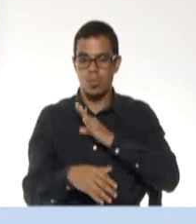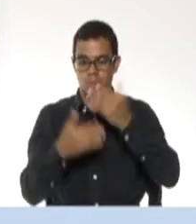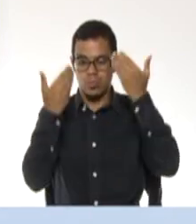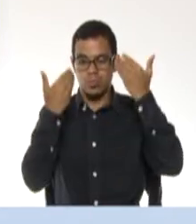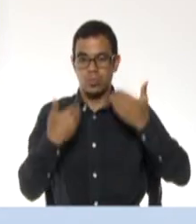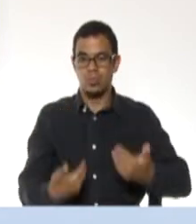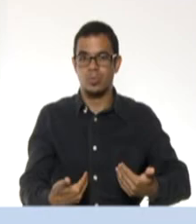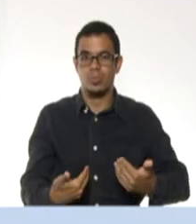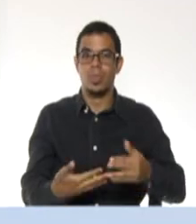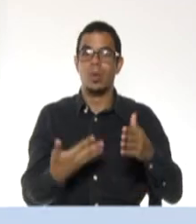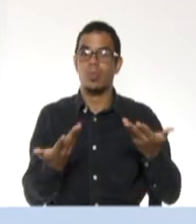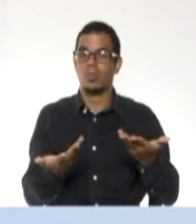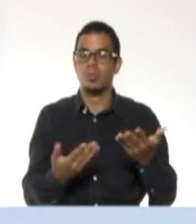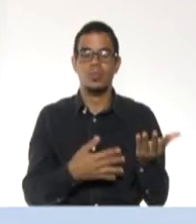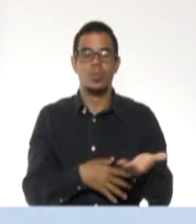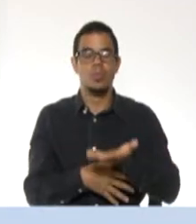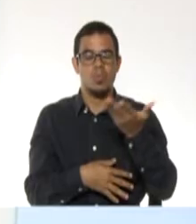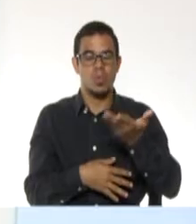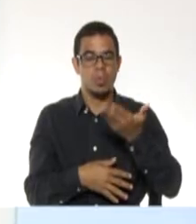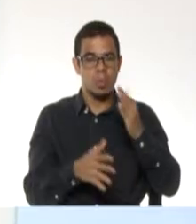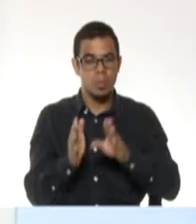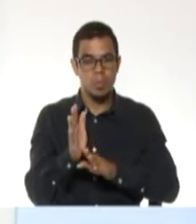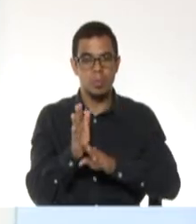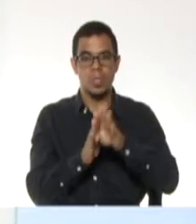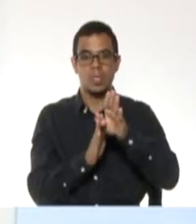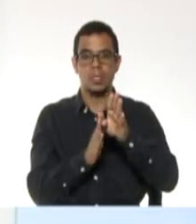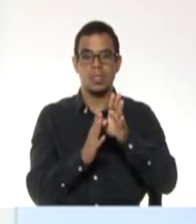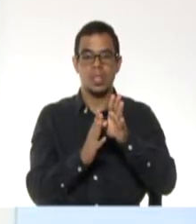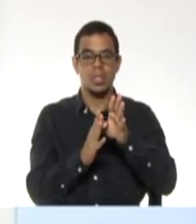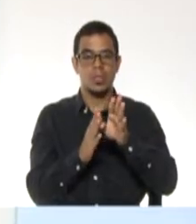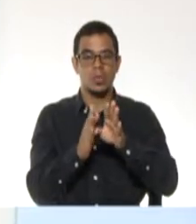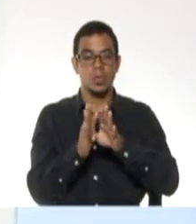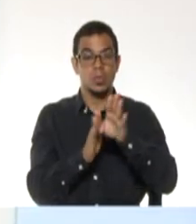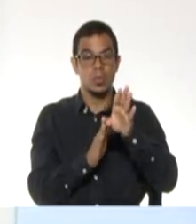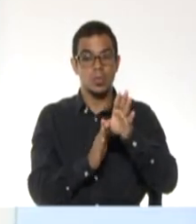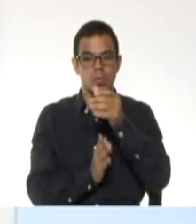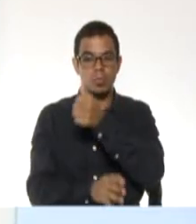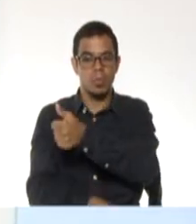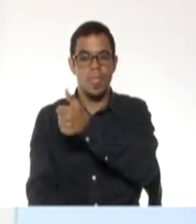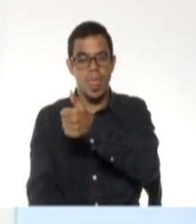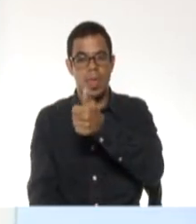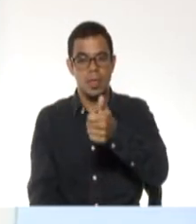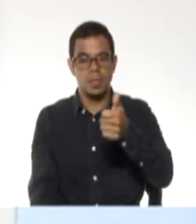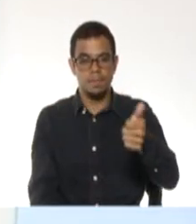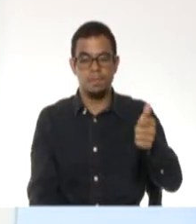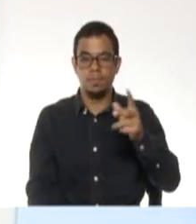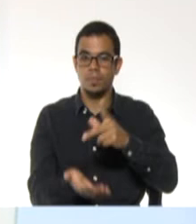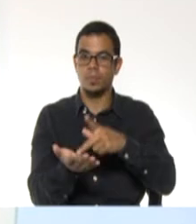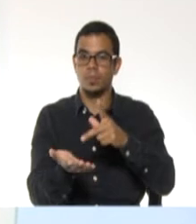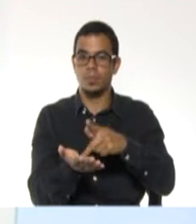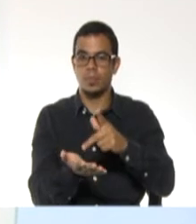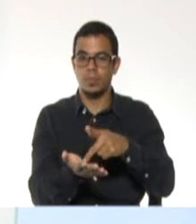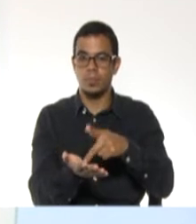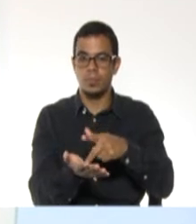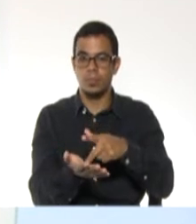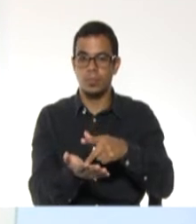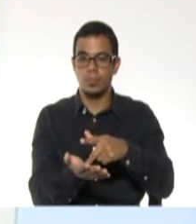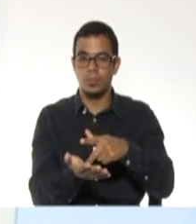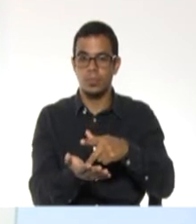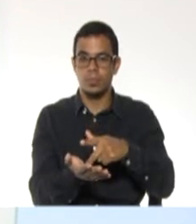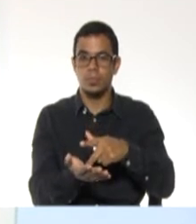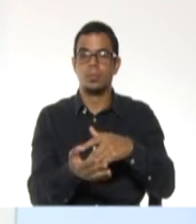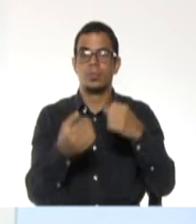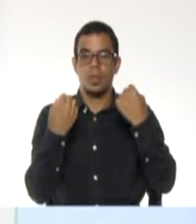muy importantes para el desarrollo integral de cada uno de estos participantes que se encuentran en